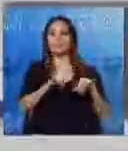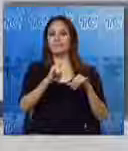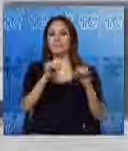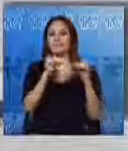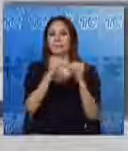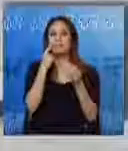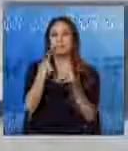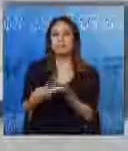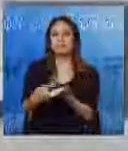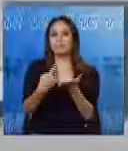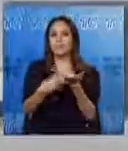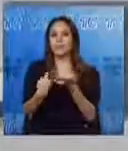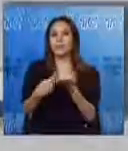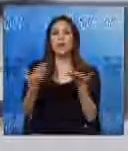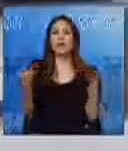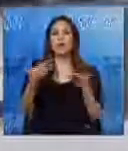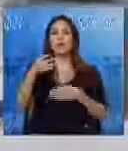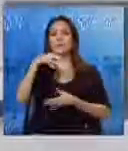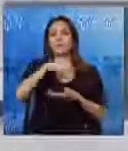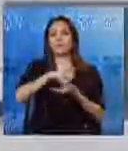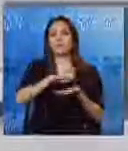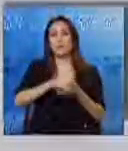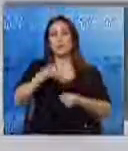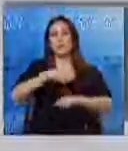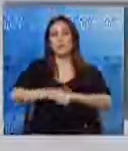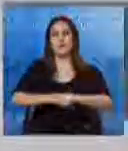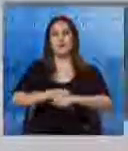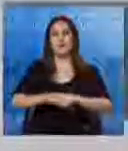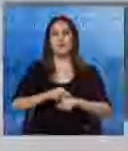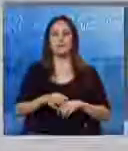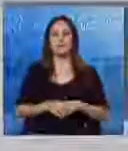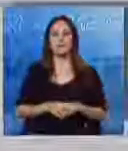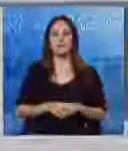sendas reuniones. En Macas, provincia de Morona, Santiago, Alcibiades Onofre, TC Televisión.